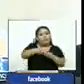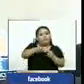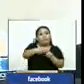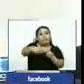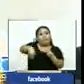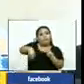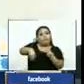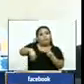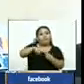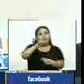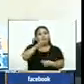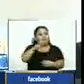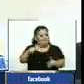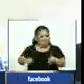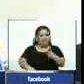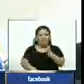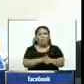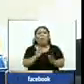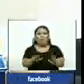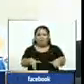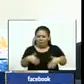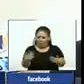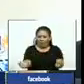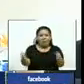Lamentamos realmente por qué está en nuestra sede, no